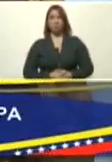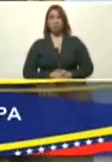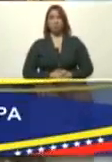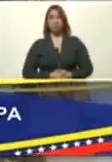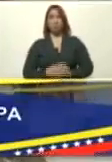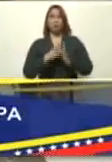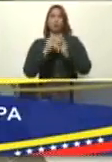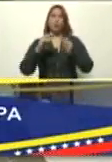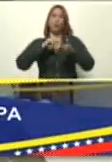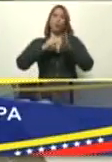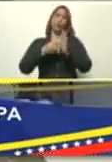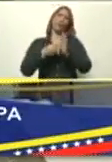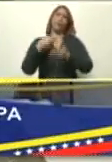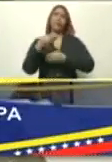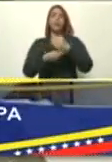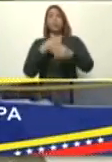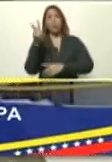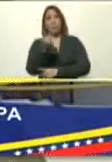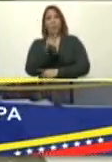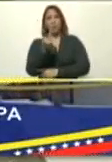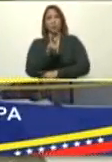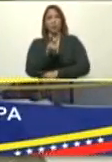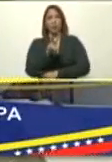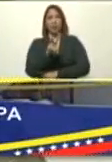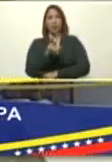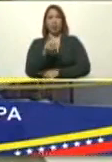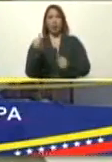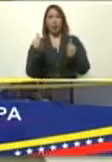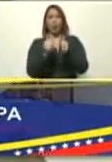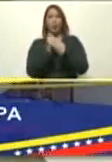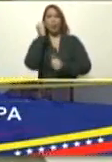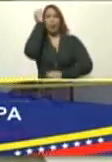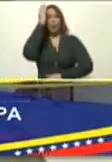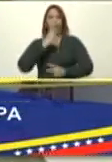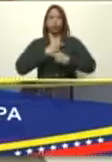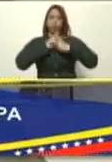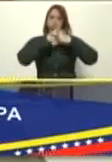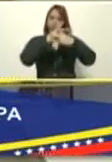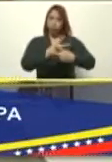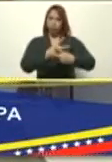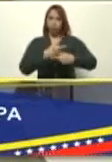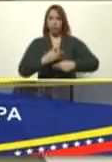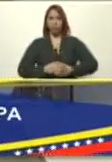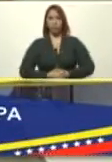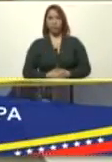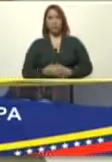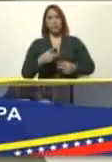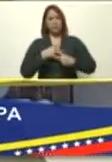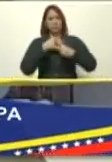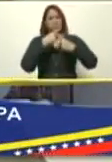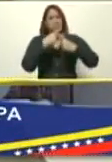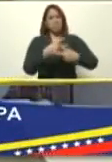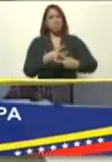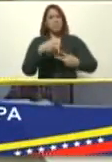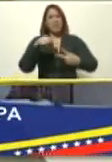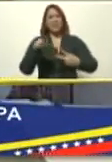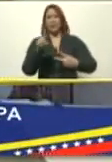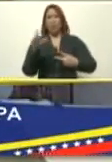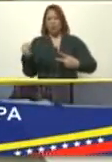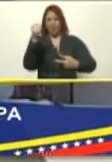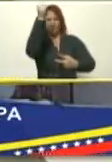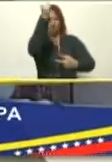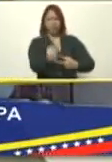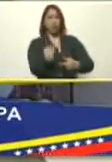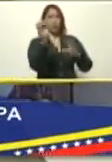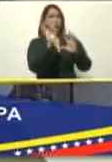Todo lo que se ha hecho en Venezuela es con conciencia y voluntad, voluntario. Aquí no se le ha impuesto nada al